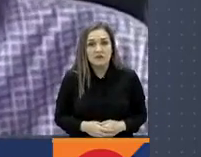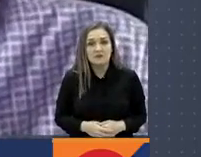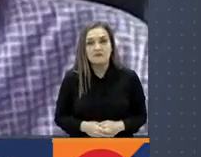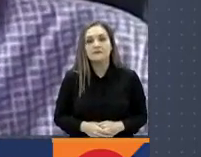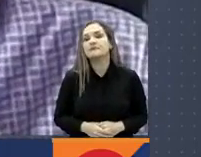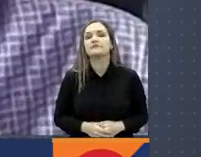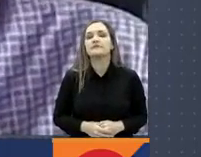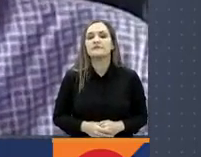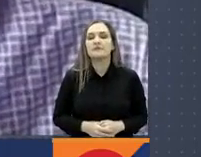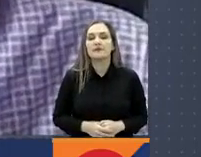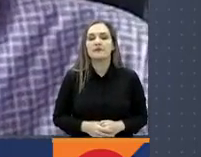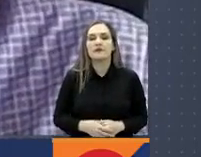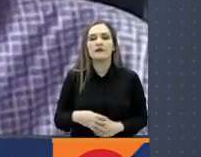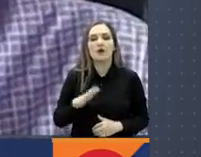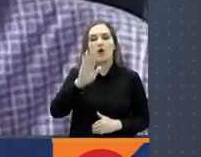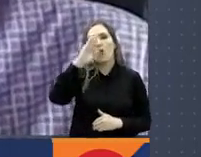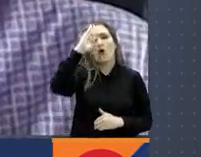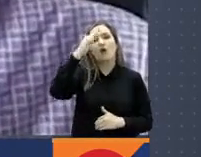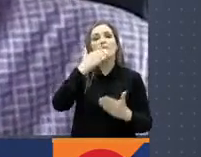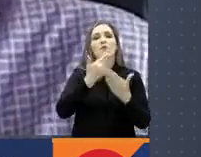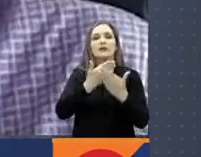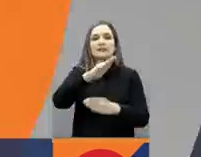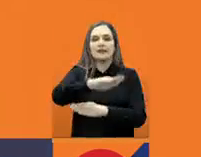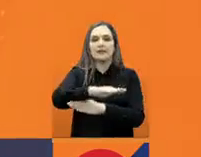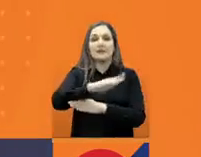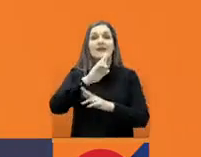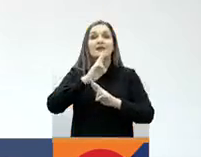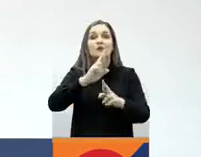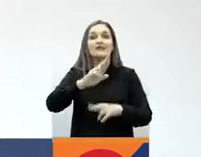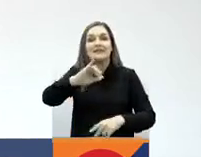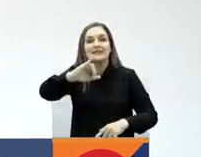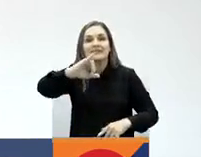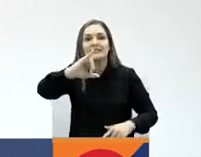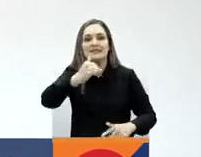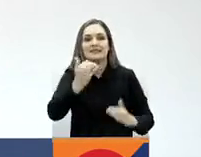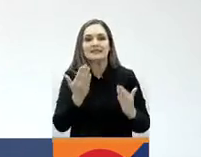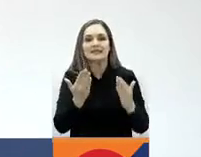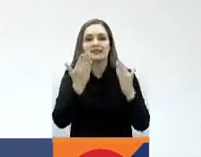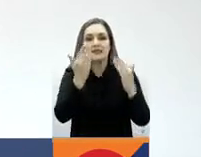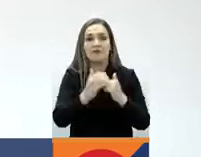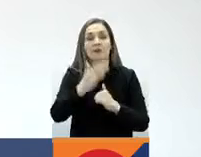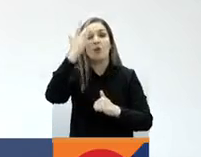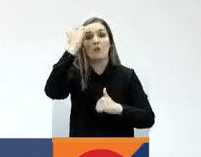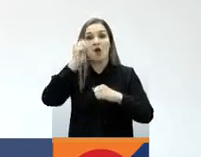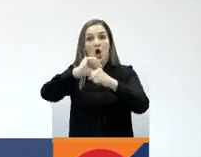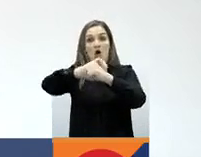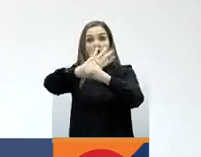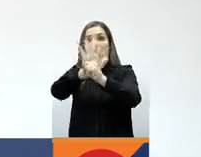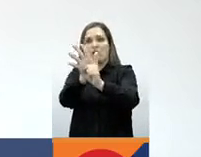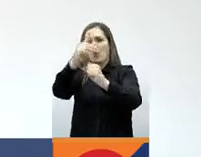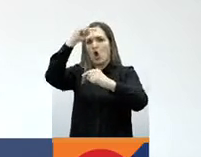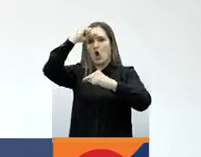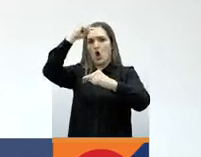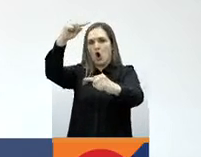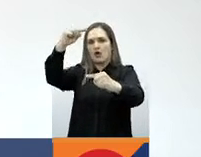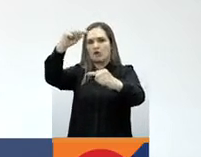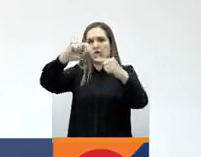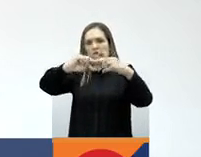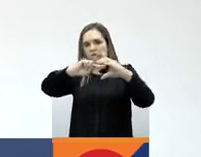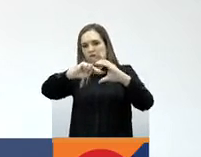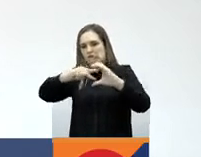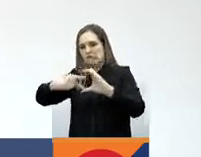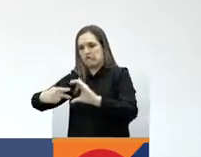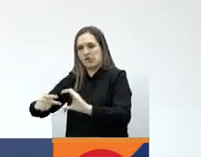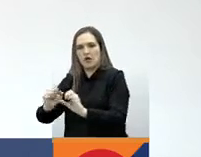buenas tardes para todas las respuestas sí a pesar de que es una variante nueva y estamos aprendiendo sobre la dinámica del